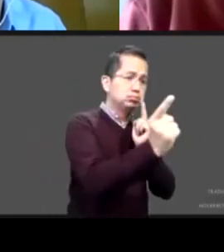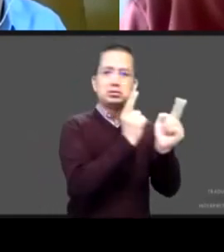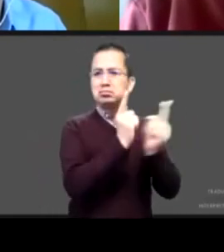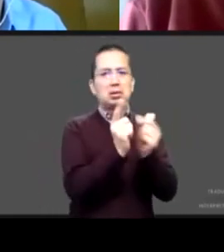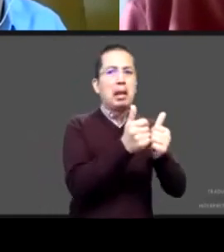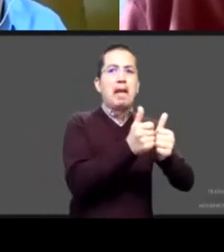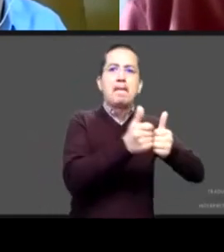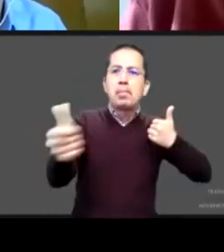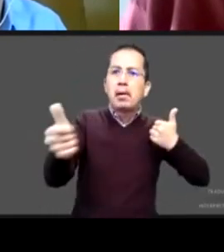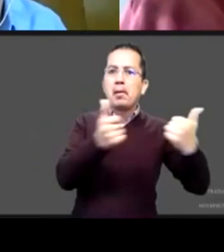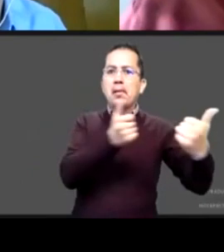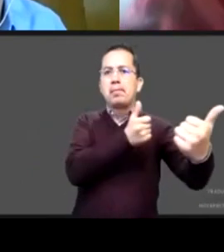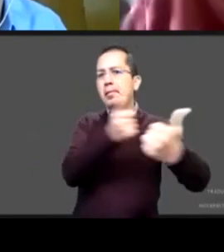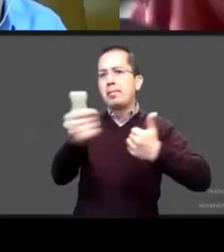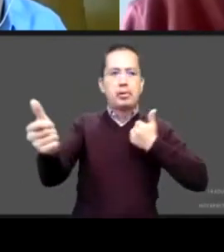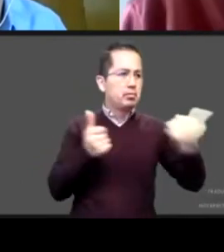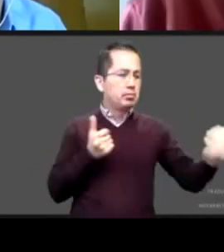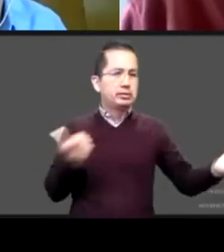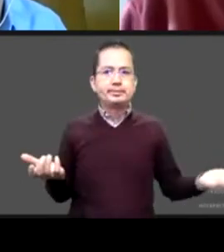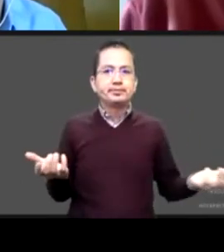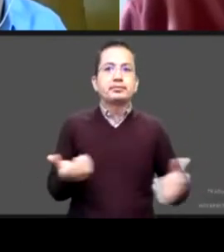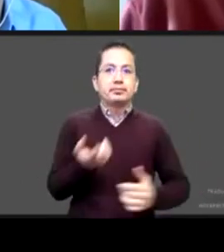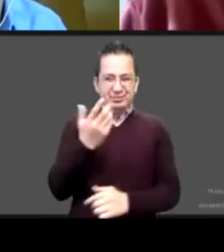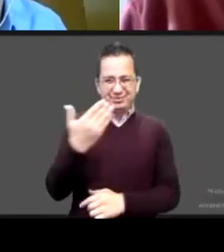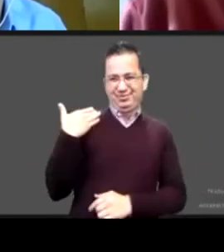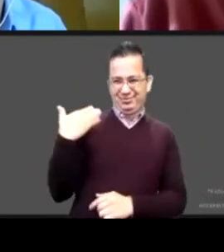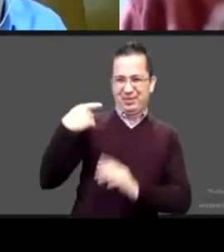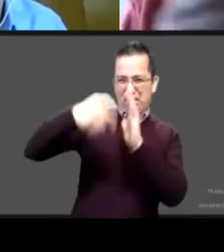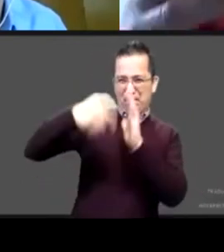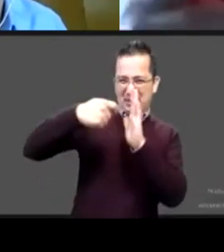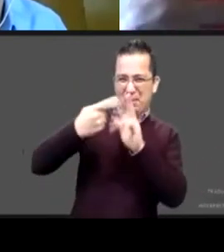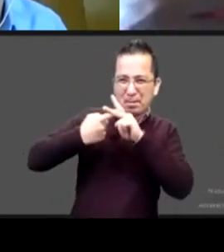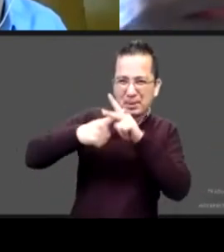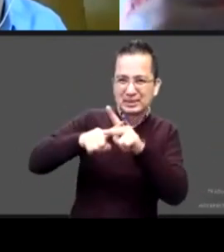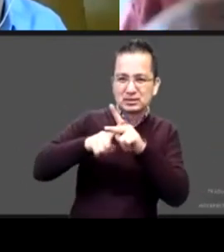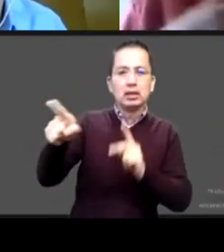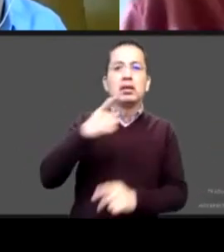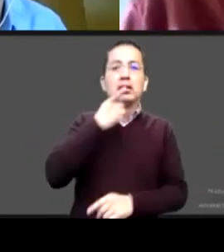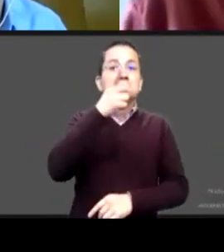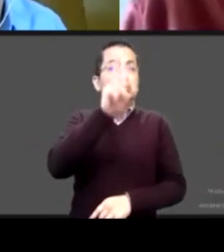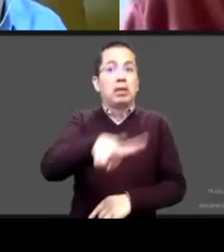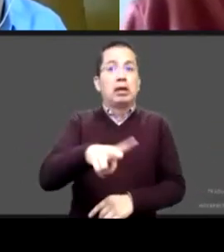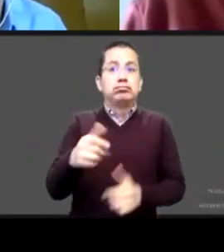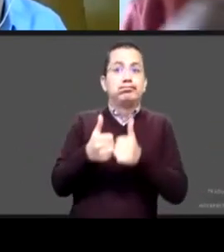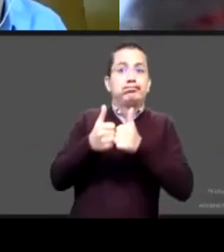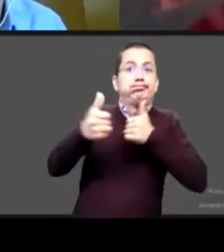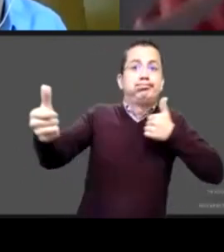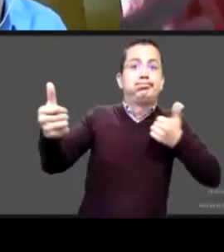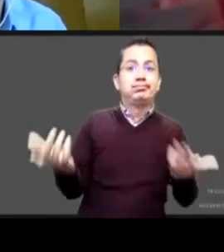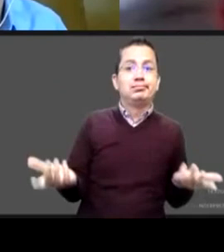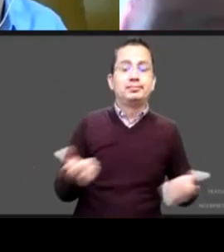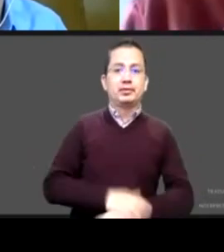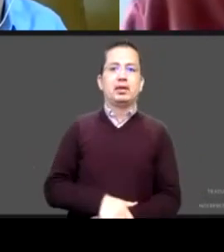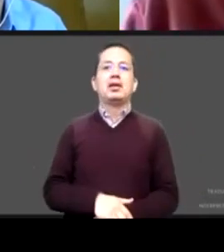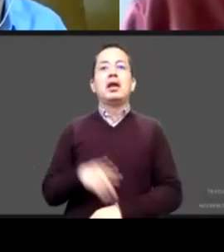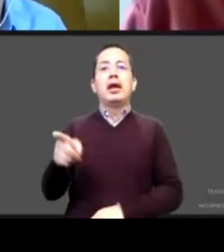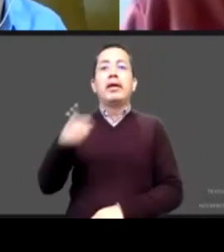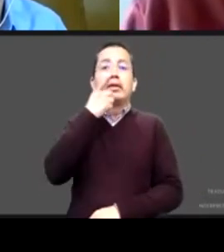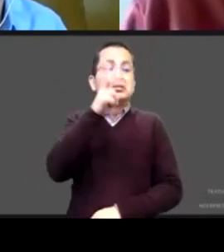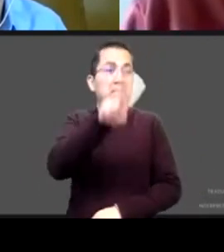mensajes de... Y recordaba ahora el video, no podés deprimirte,